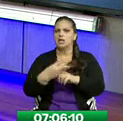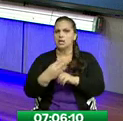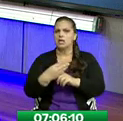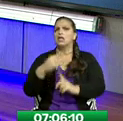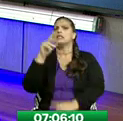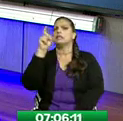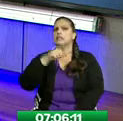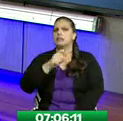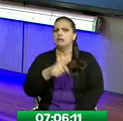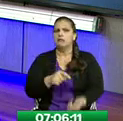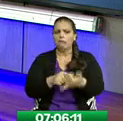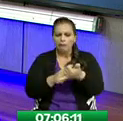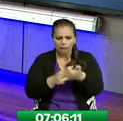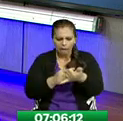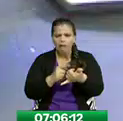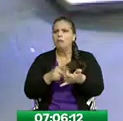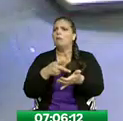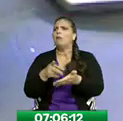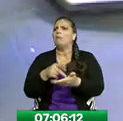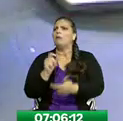nos amplía el tema.